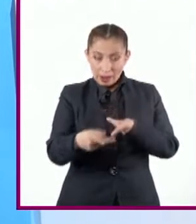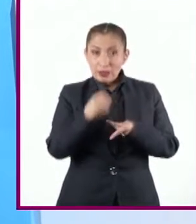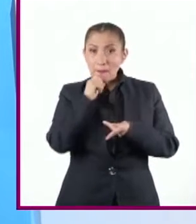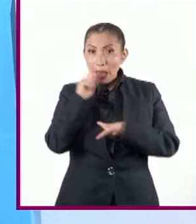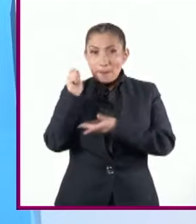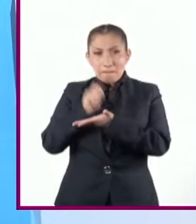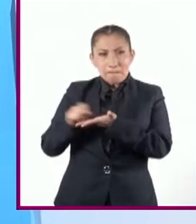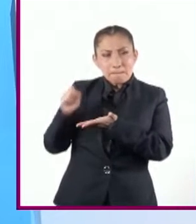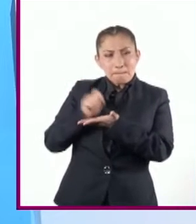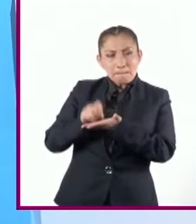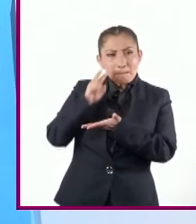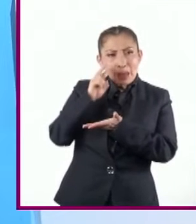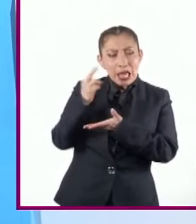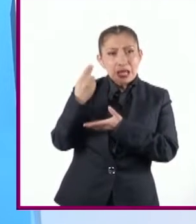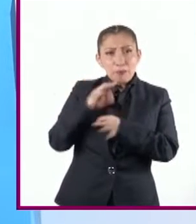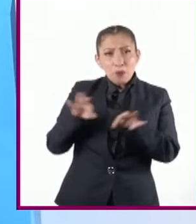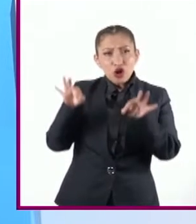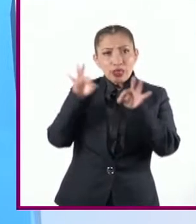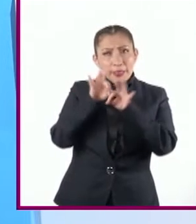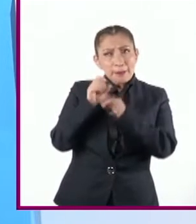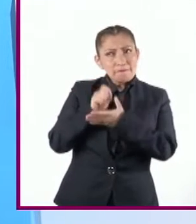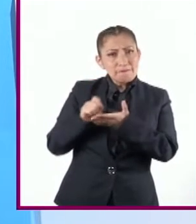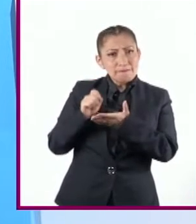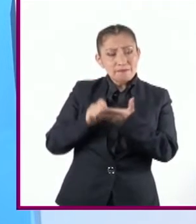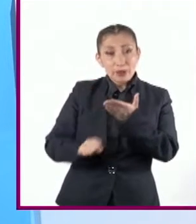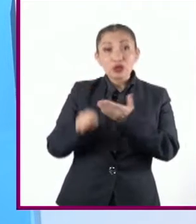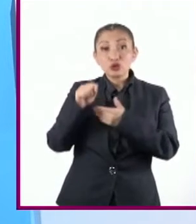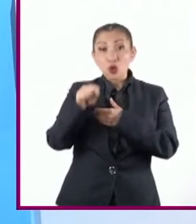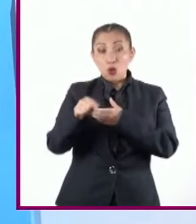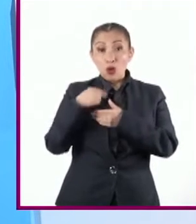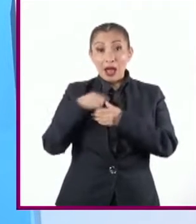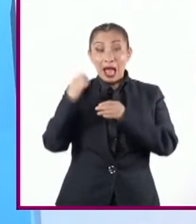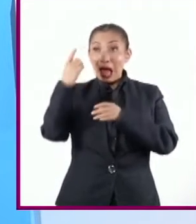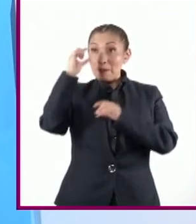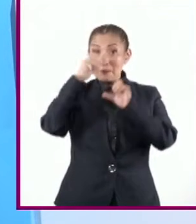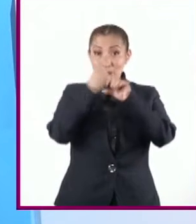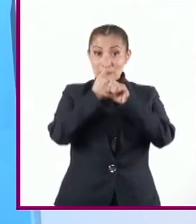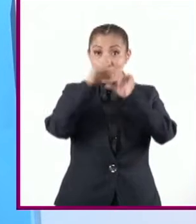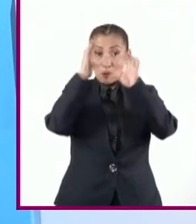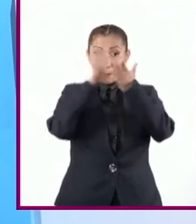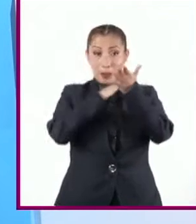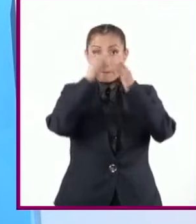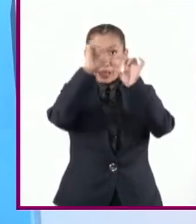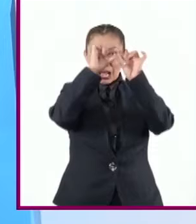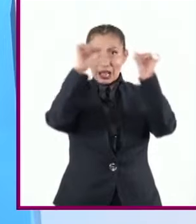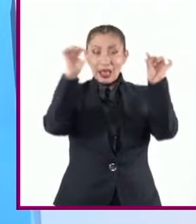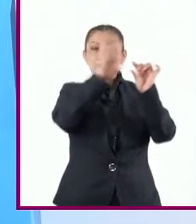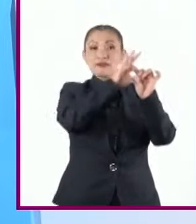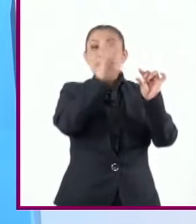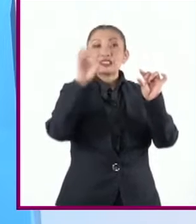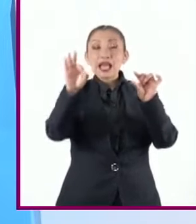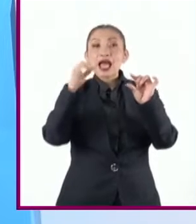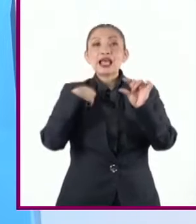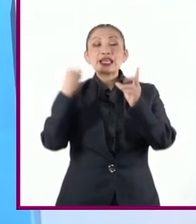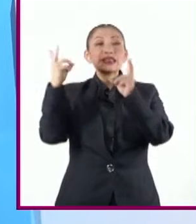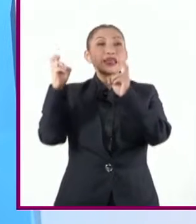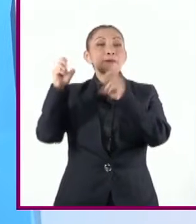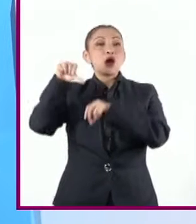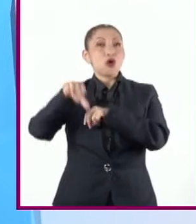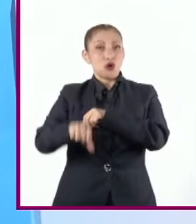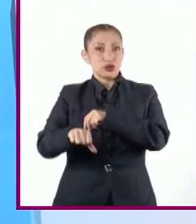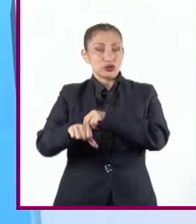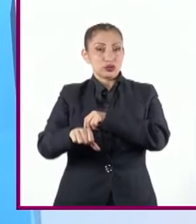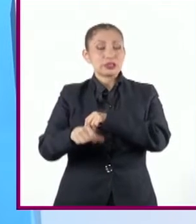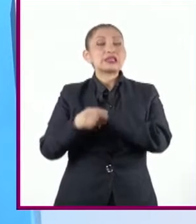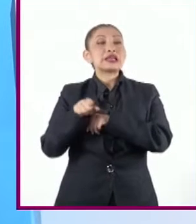hagan apuntes cuando lo consideren necesario. Apunten en la parte de arriba de su hoja la fecha y el título del programa, la